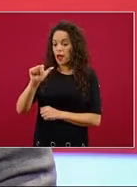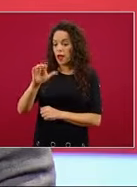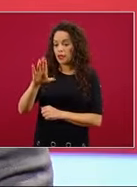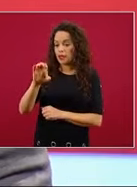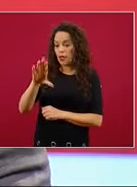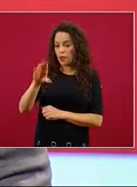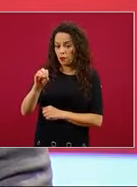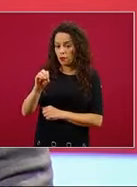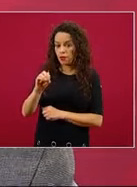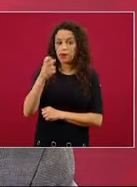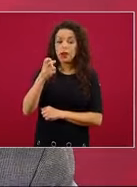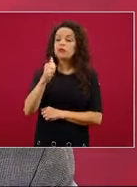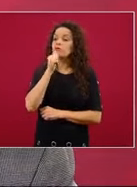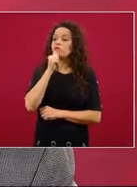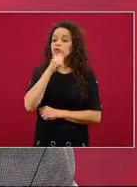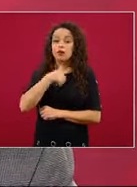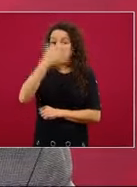logrado confirmar.